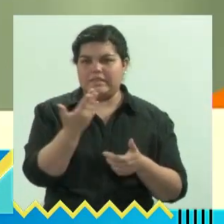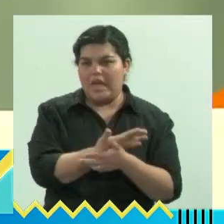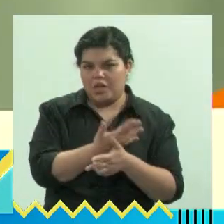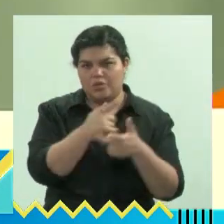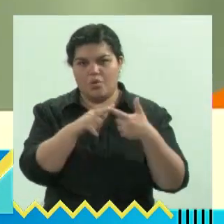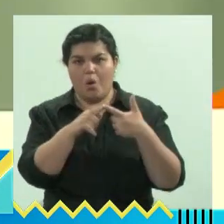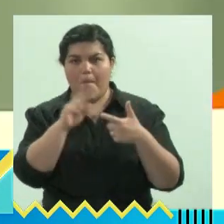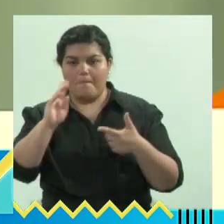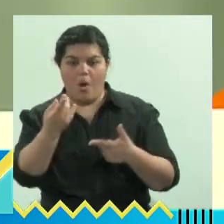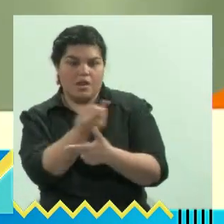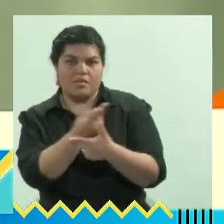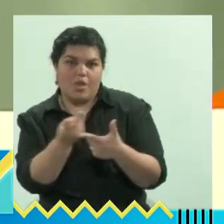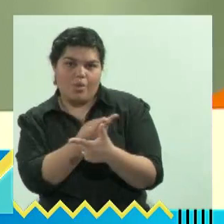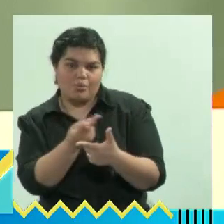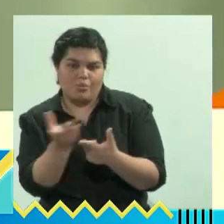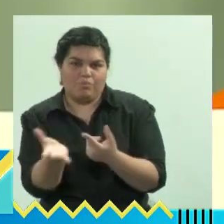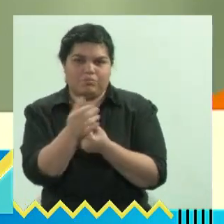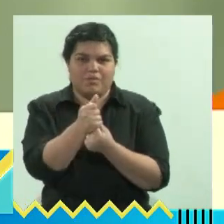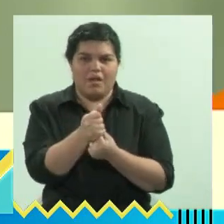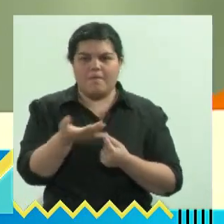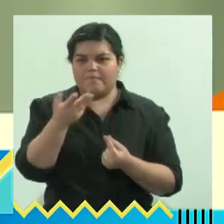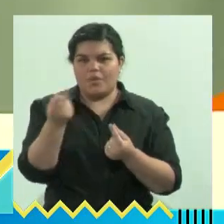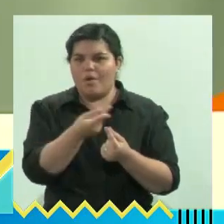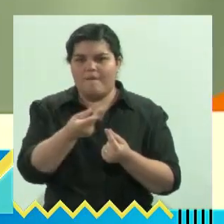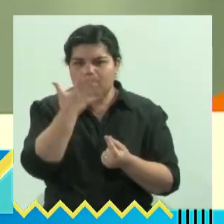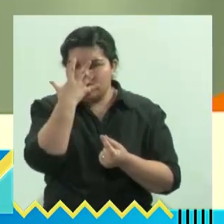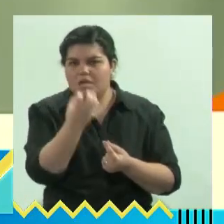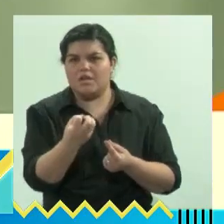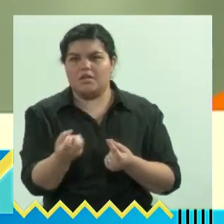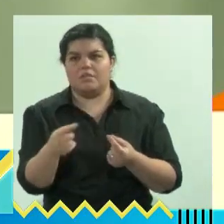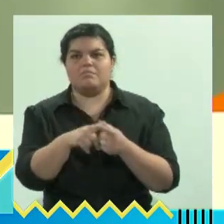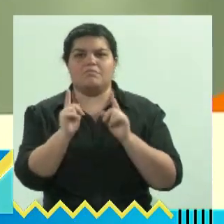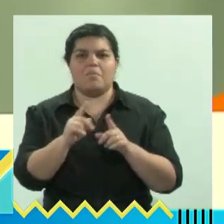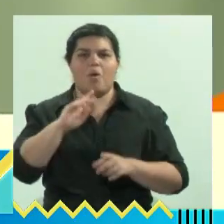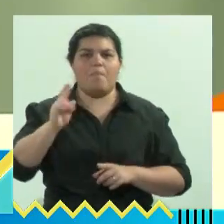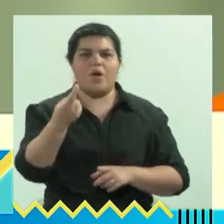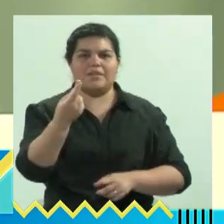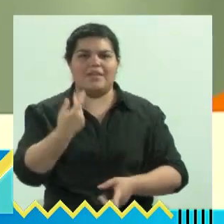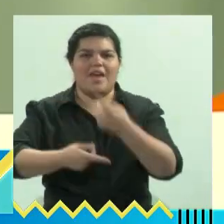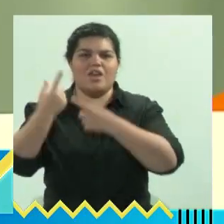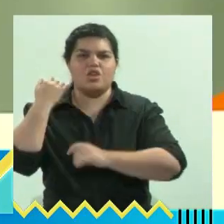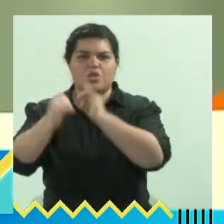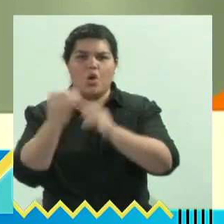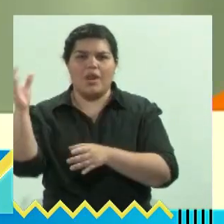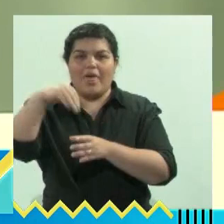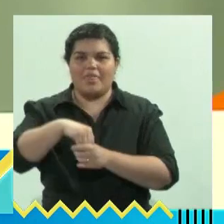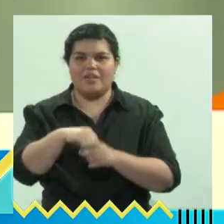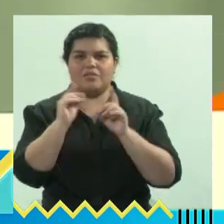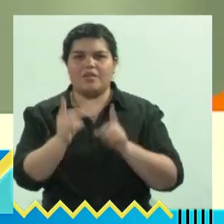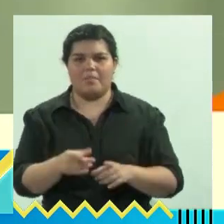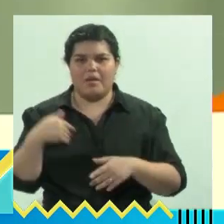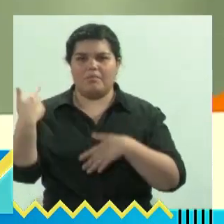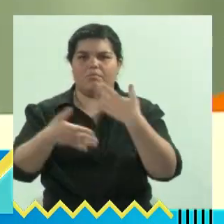vos relacionás la muerte con el terror, con las leyendas urbanas, con esto, encontrás ahí también un motivo por cual todo esto